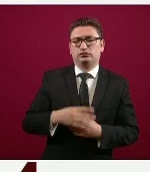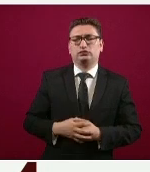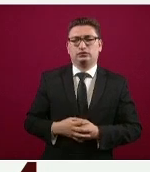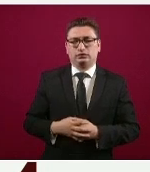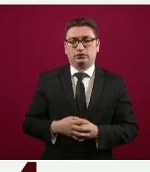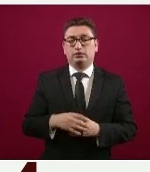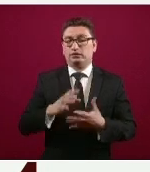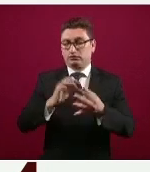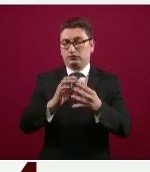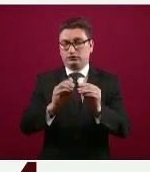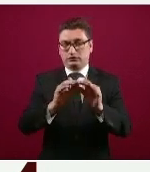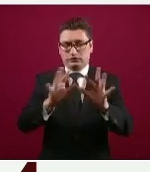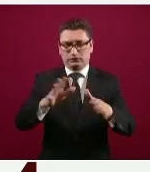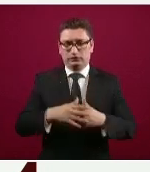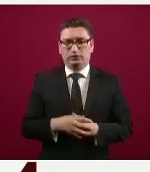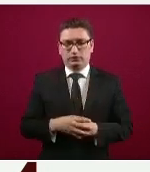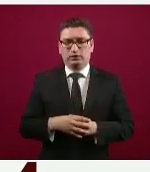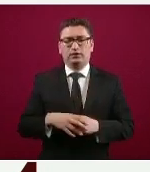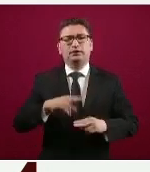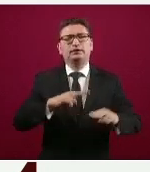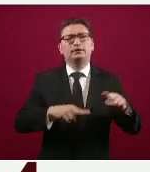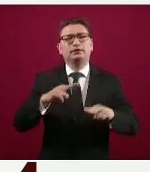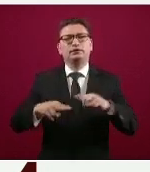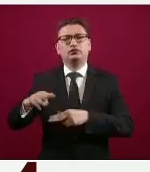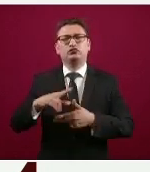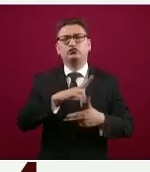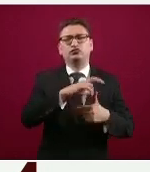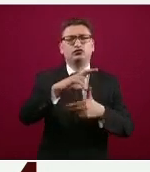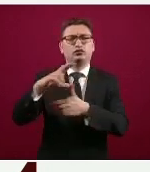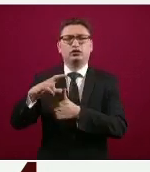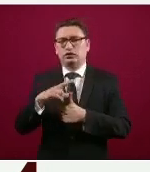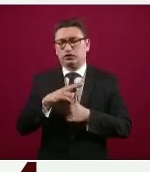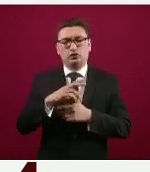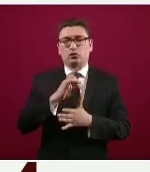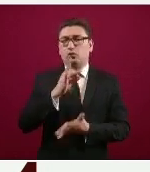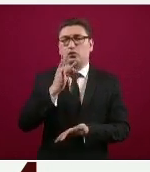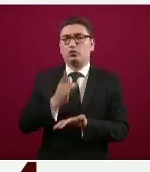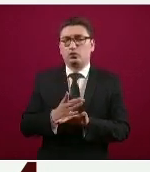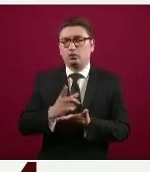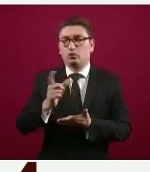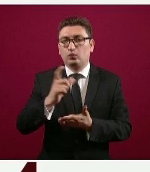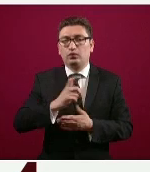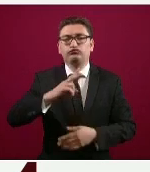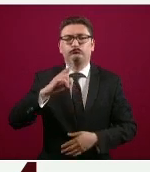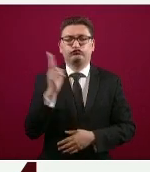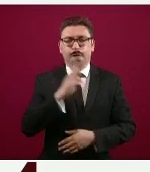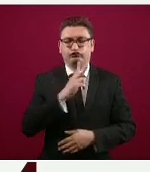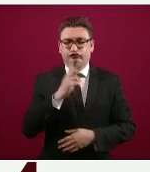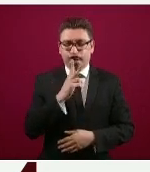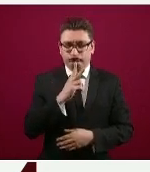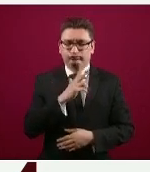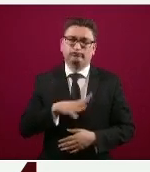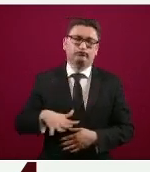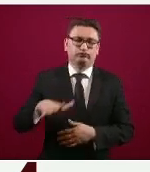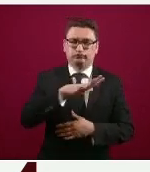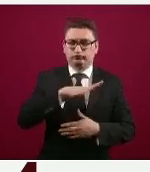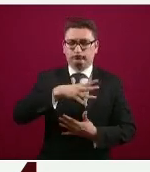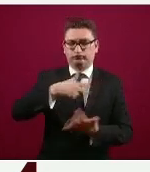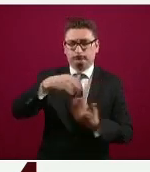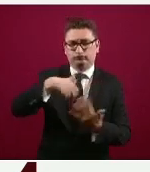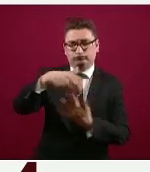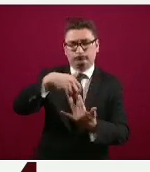mencionar por un lado que la clasificación de la categoría de los huracanes es únicamente con la velocidad del viento, es una